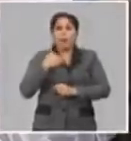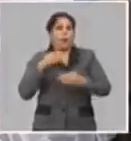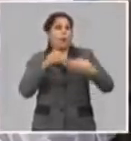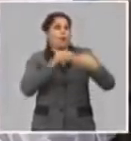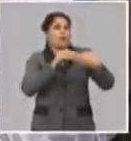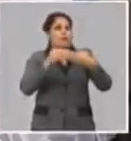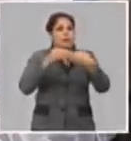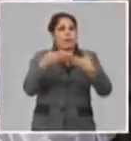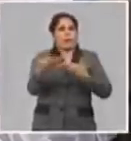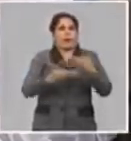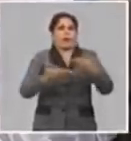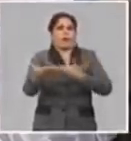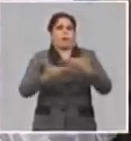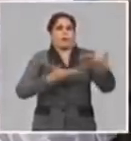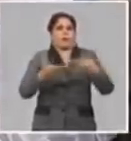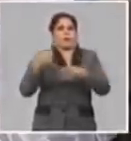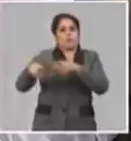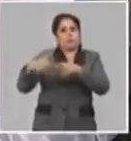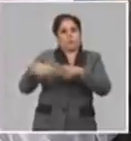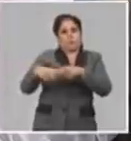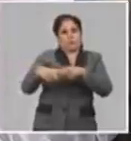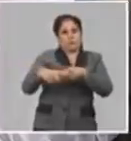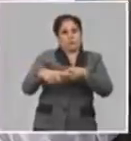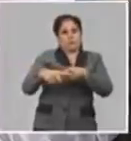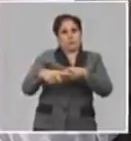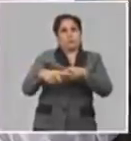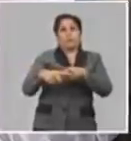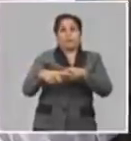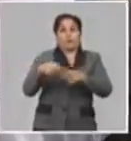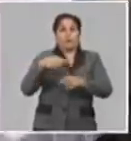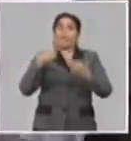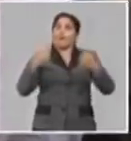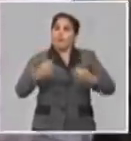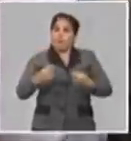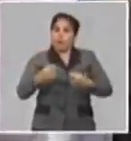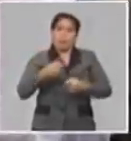de la comercialización. Nosotros tenemos que tener